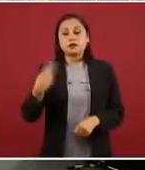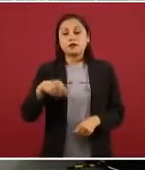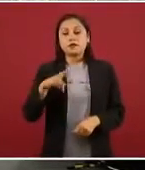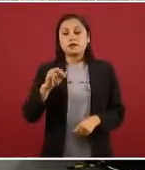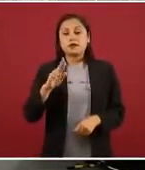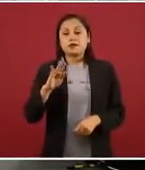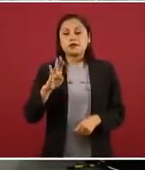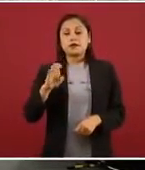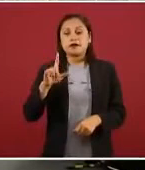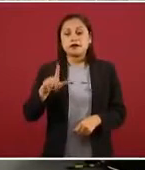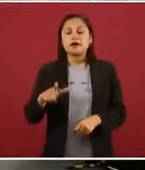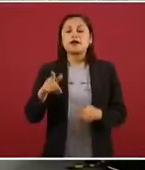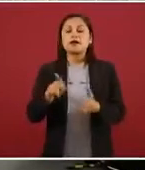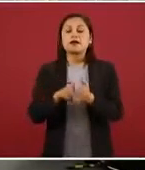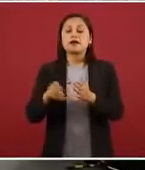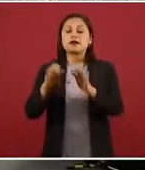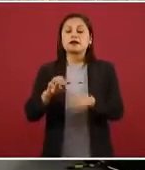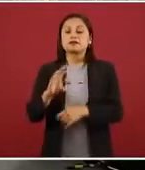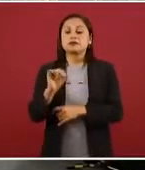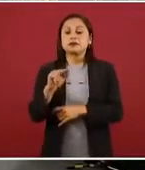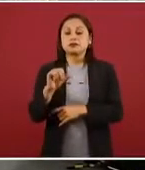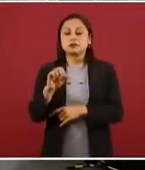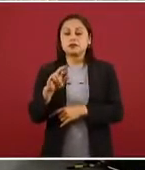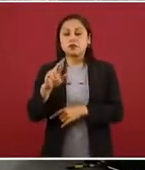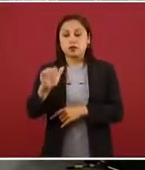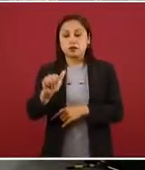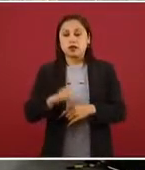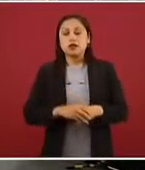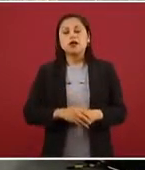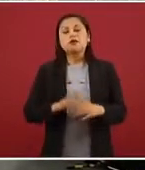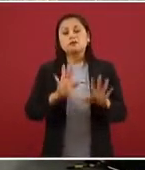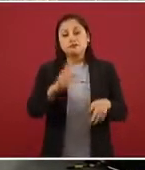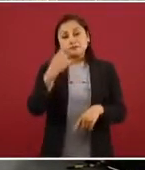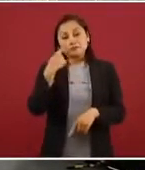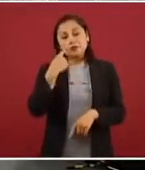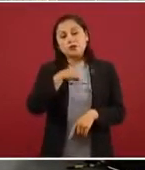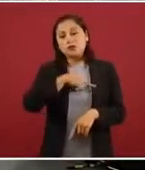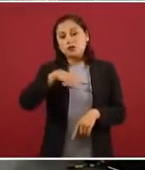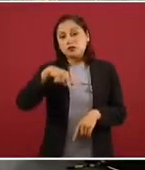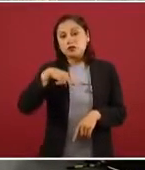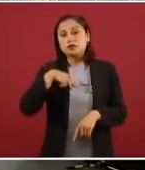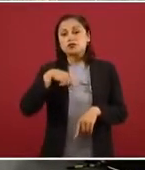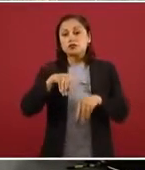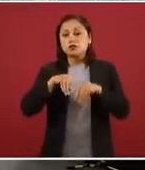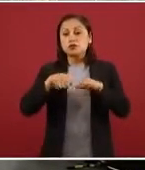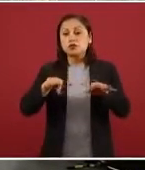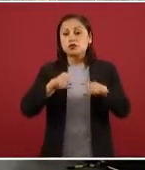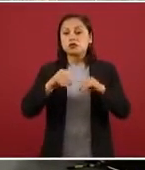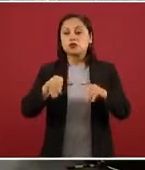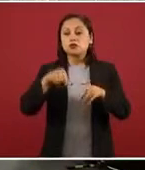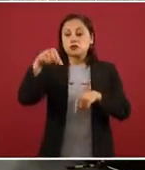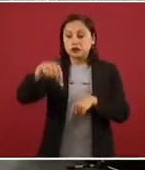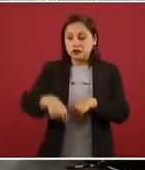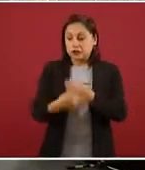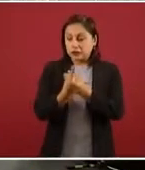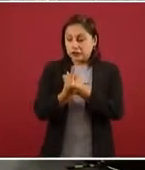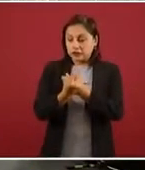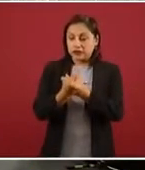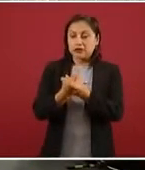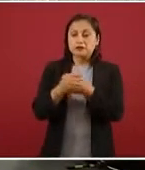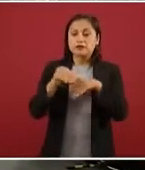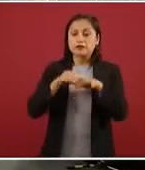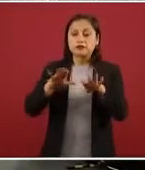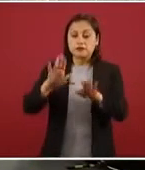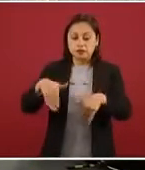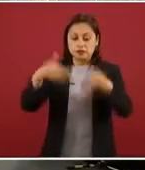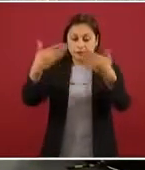corresponsal de Sin Censura con Vicente Serrano. Presidente, nosotros transmitimos todos los días afuera de Palacio Nacional y